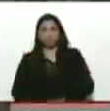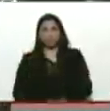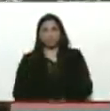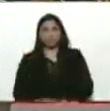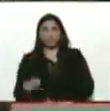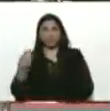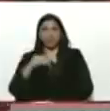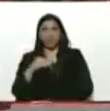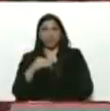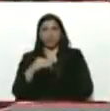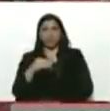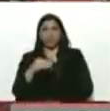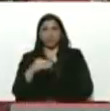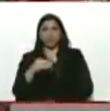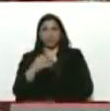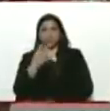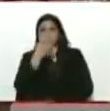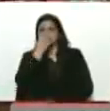Máscaras para meterle miedo al pueblo.